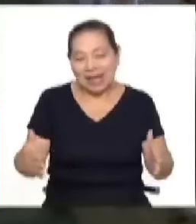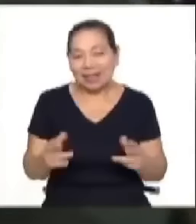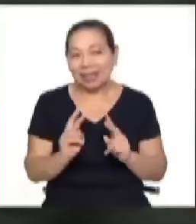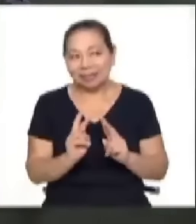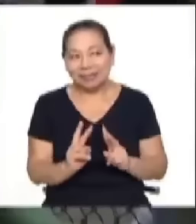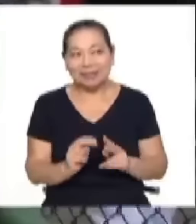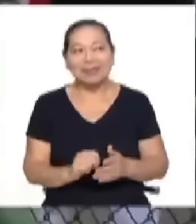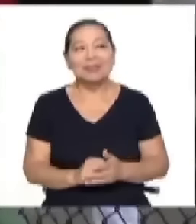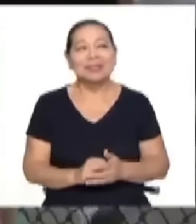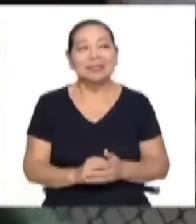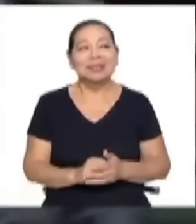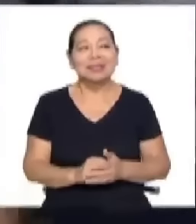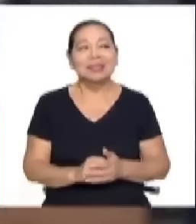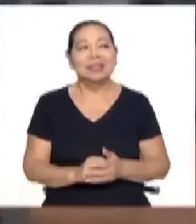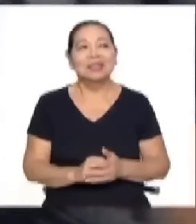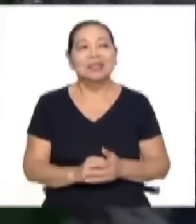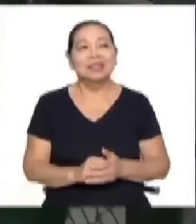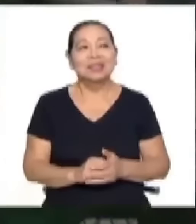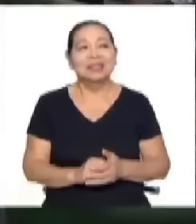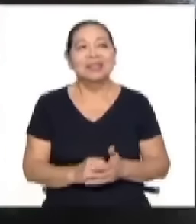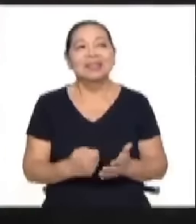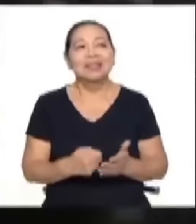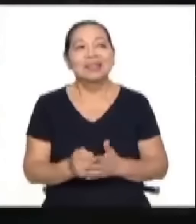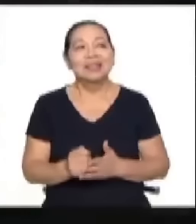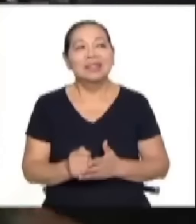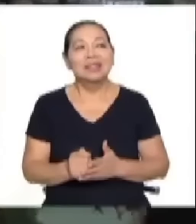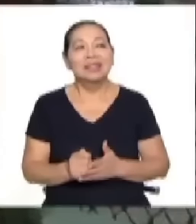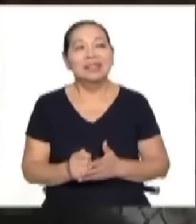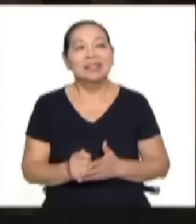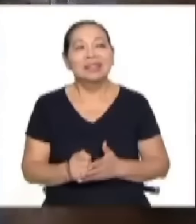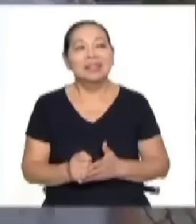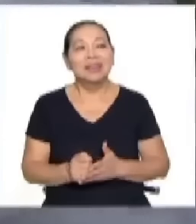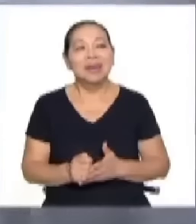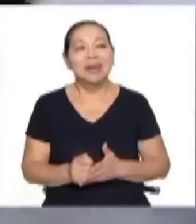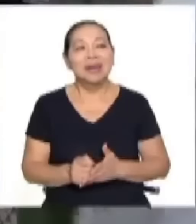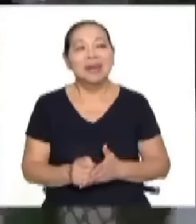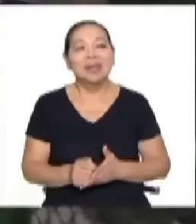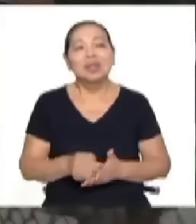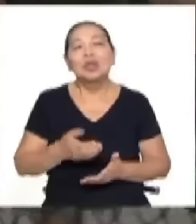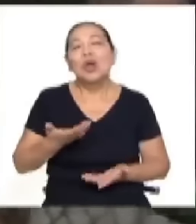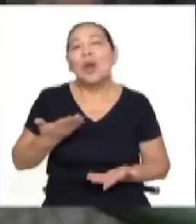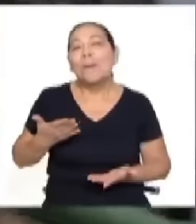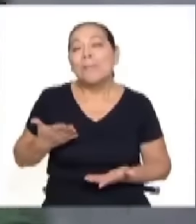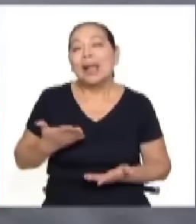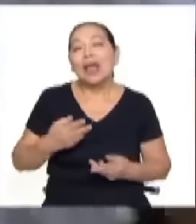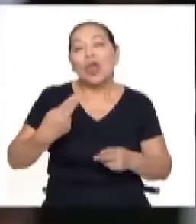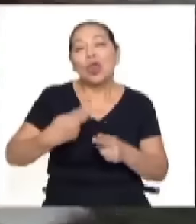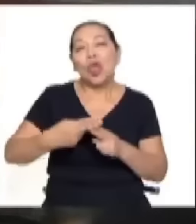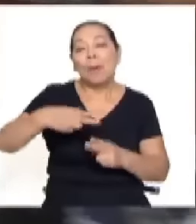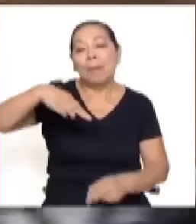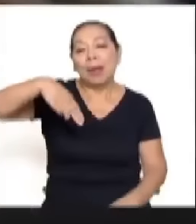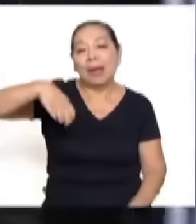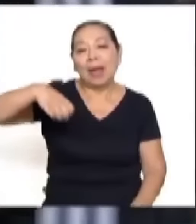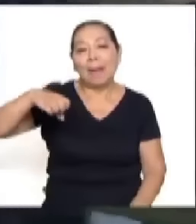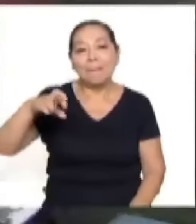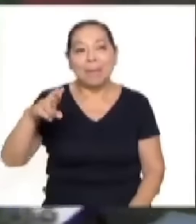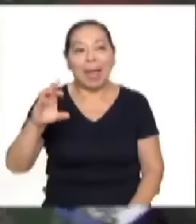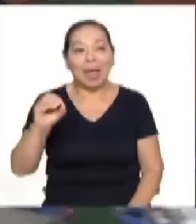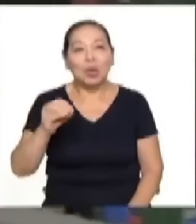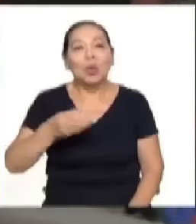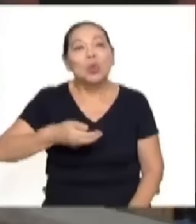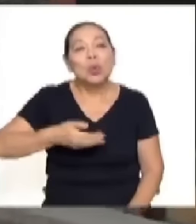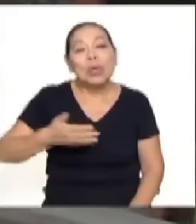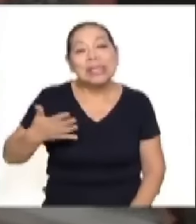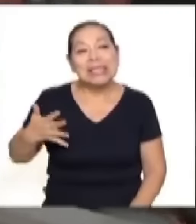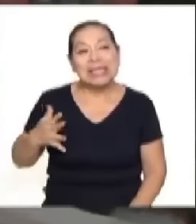Ahí vemos al señor que también va. Señor, ¿qué pescado va a comprar? Buenos días. Un mero para el ceviche. El plato de hoy es